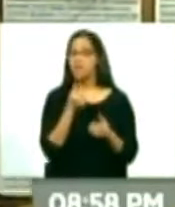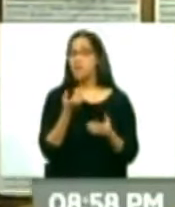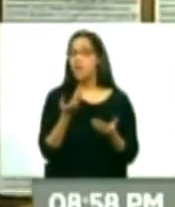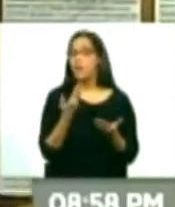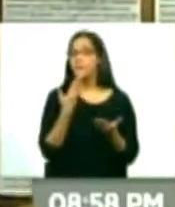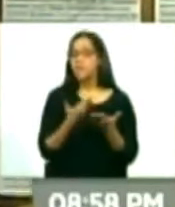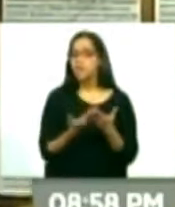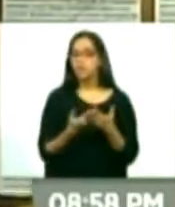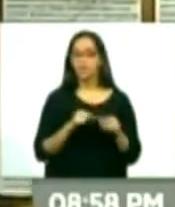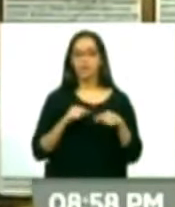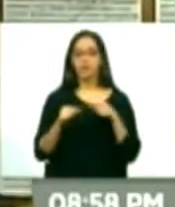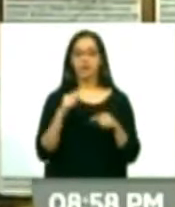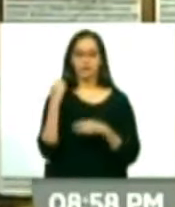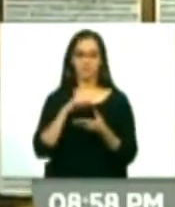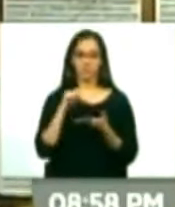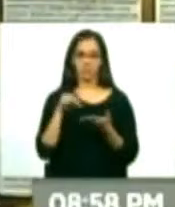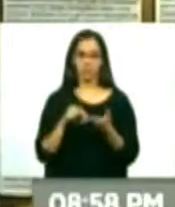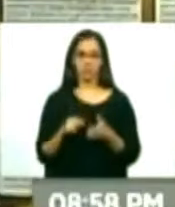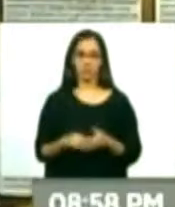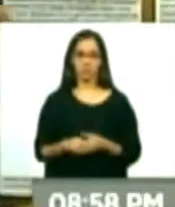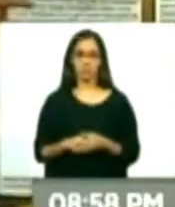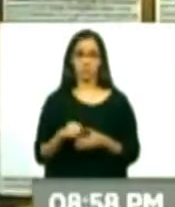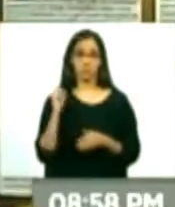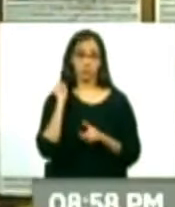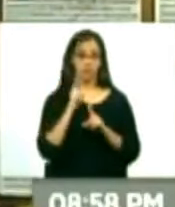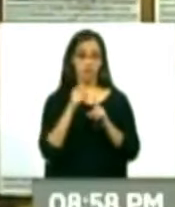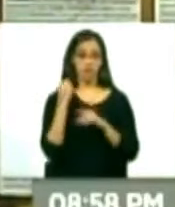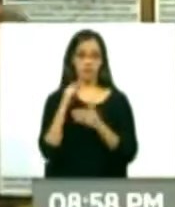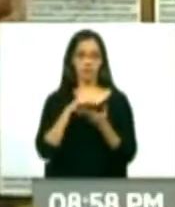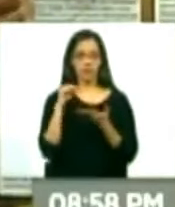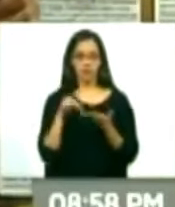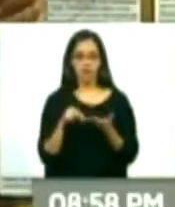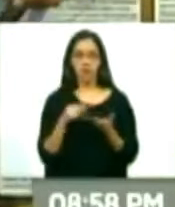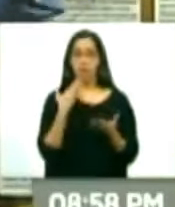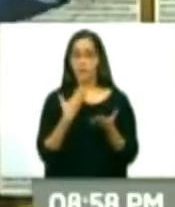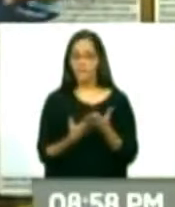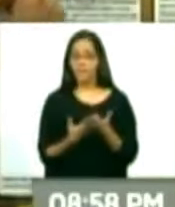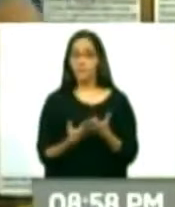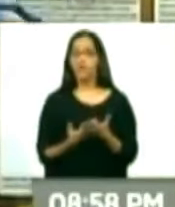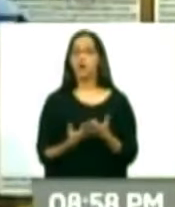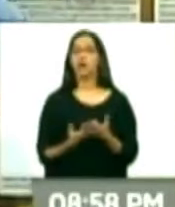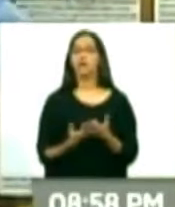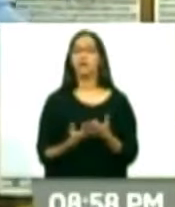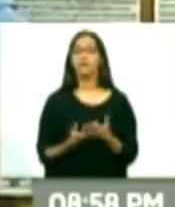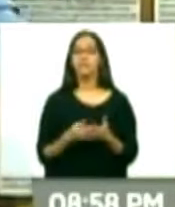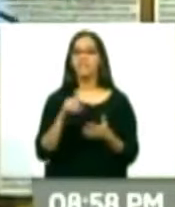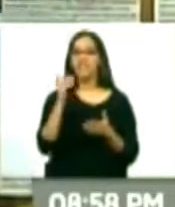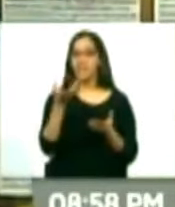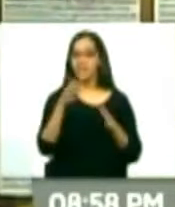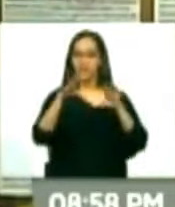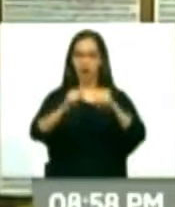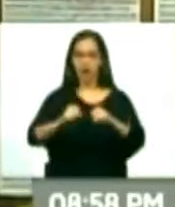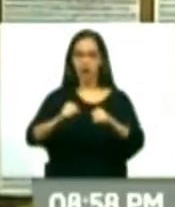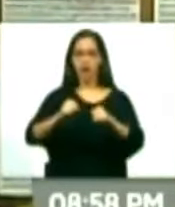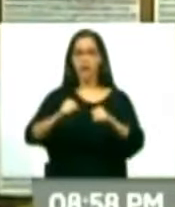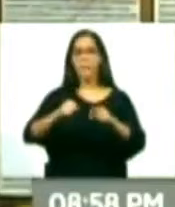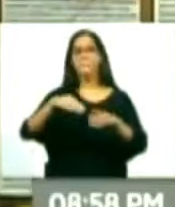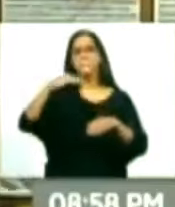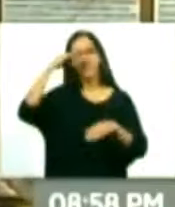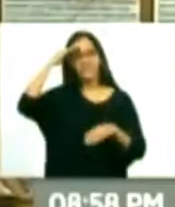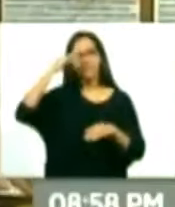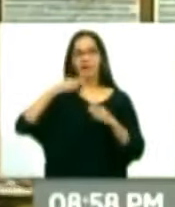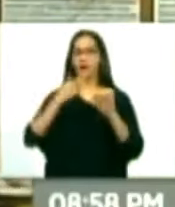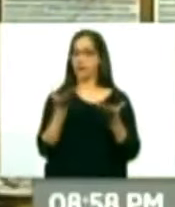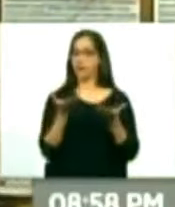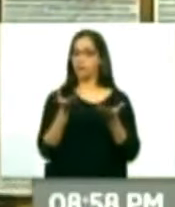Asamblea Nacional. Desde la Asamblea Nacional pidieron la aplicación del TIAR contra nuestra patria. Eso es traición